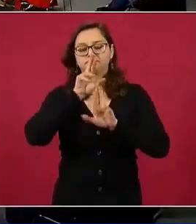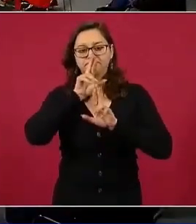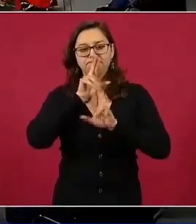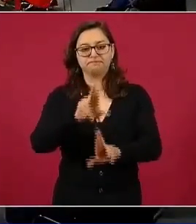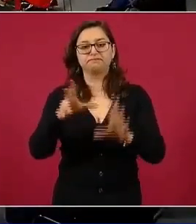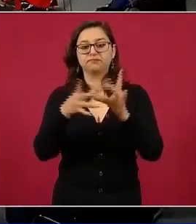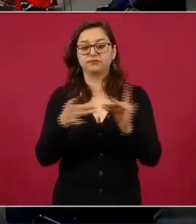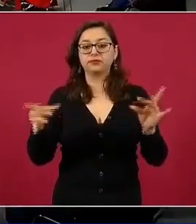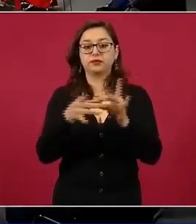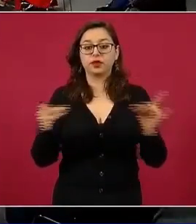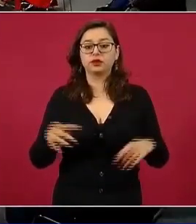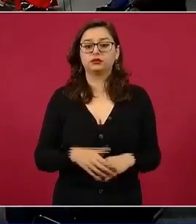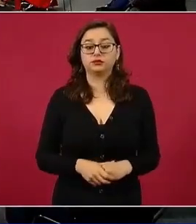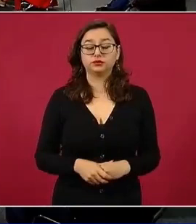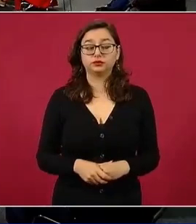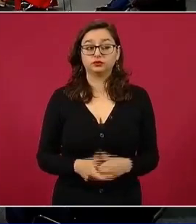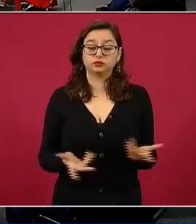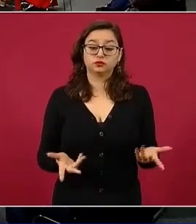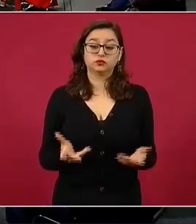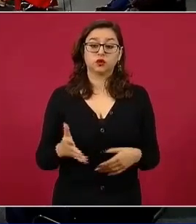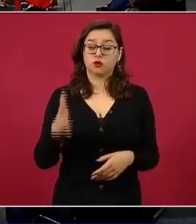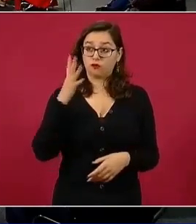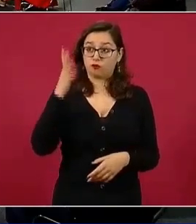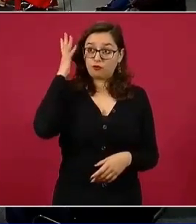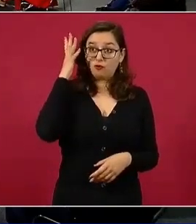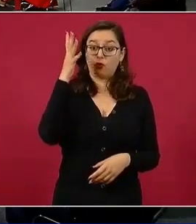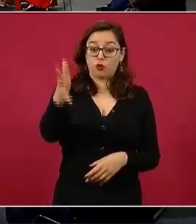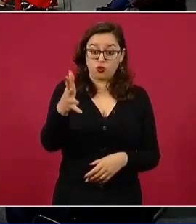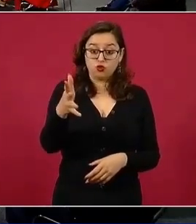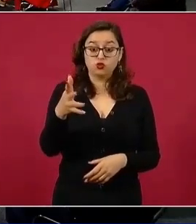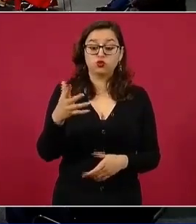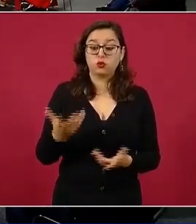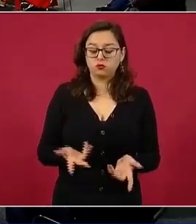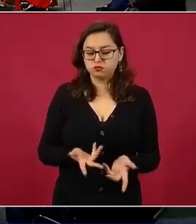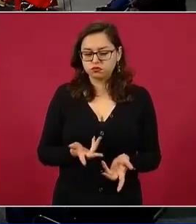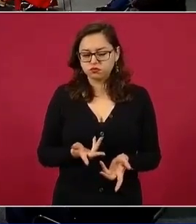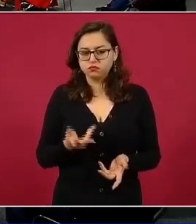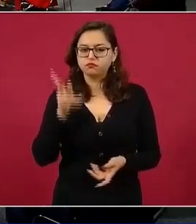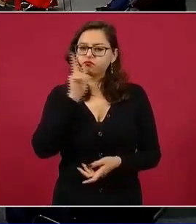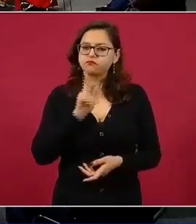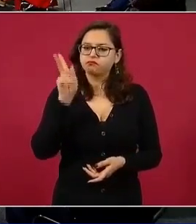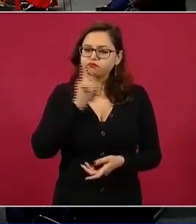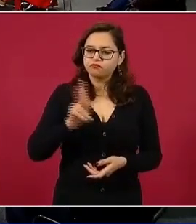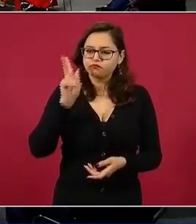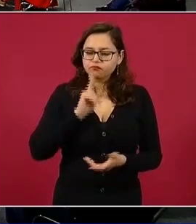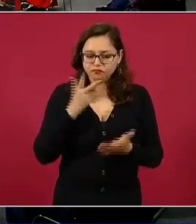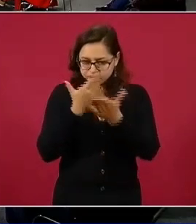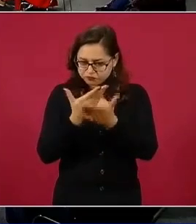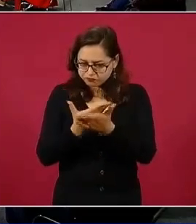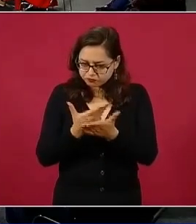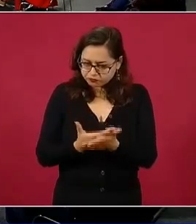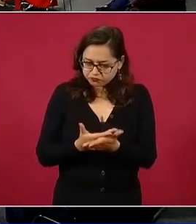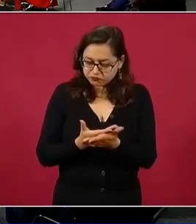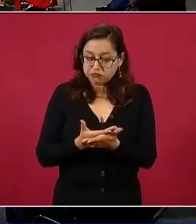no tenemos resistencia a que eventualmente, si la evidencia es convincente de que se necesita esa